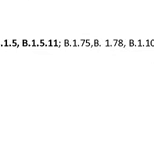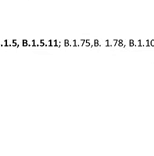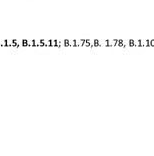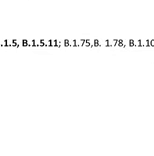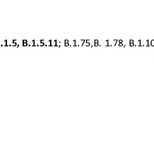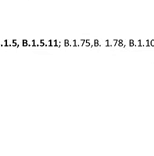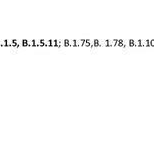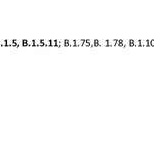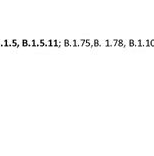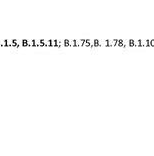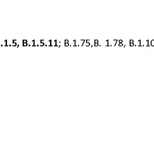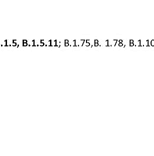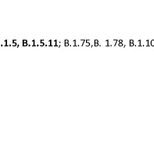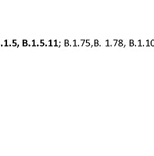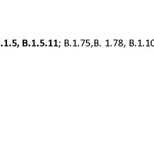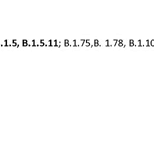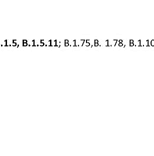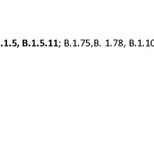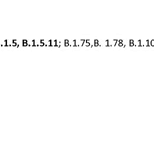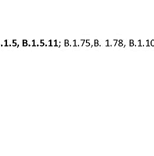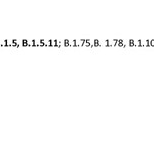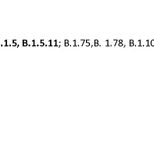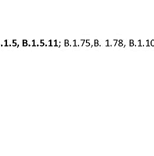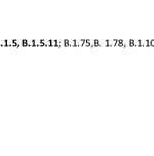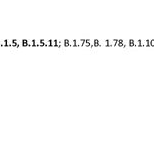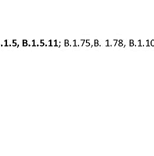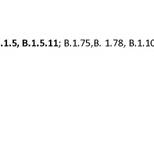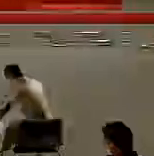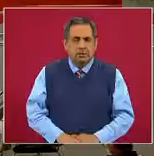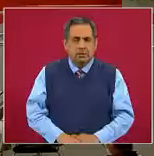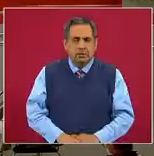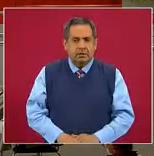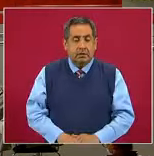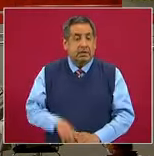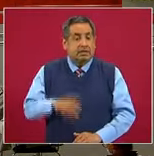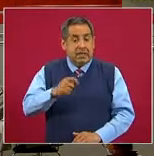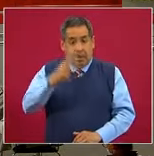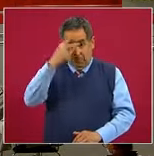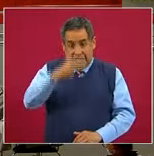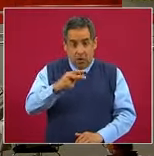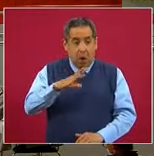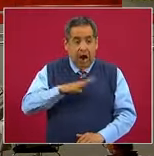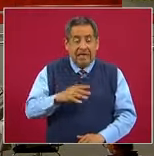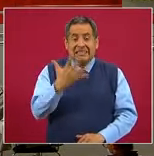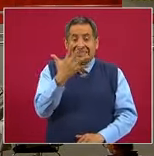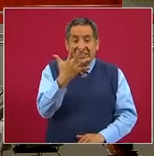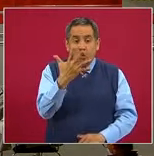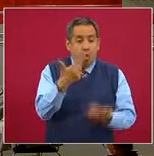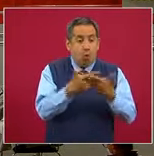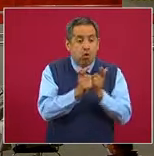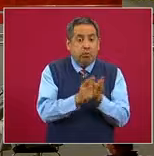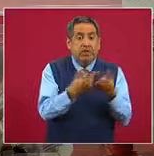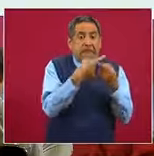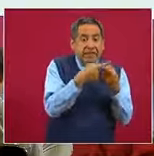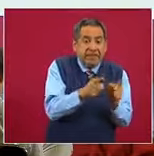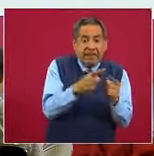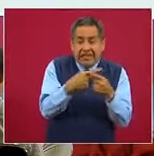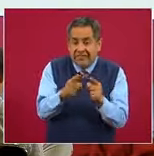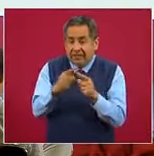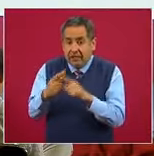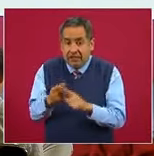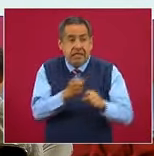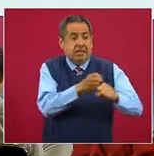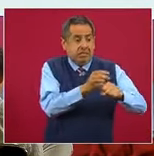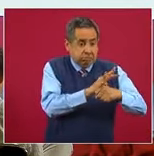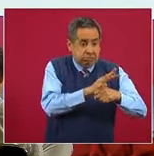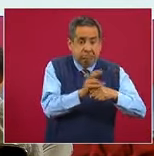diferentes circulando en nuestro país o presentándose en nuestro país. ¿Ok? Para hacer esto un poquito más esquemático, ¿me das la